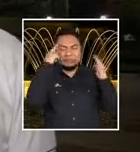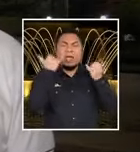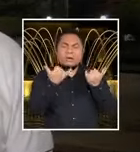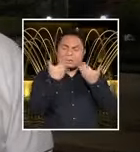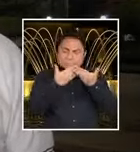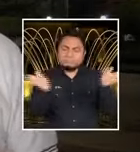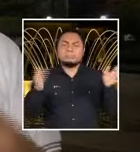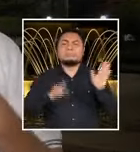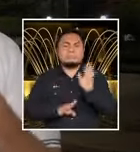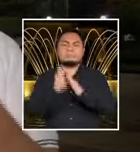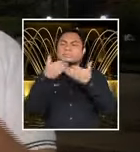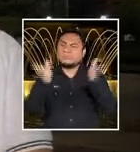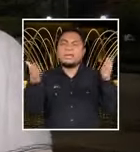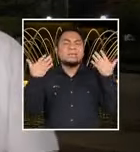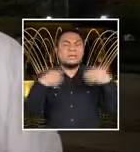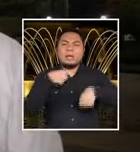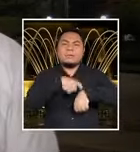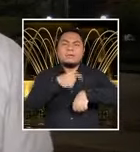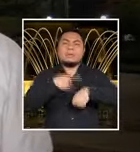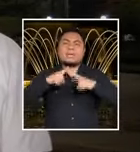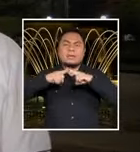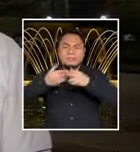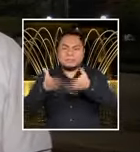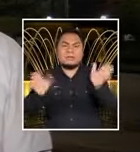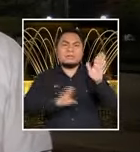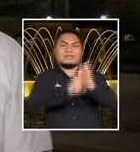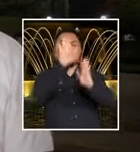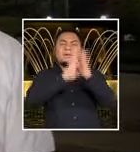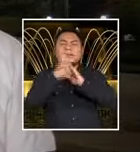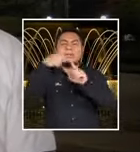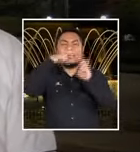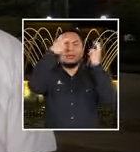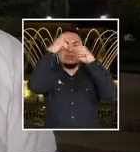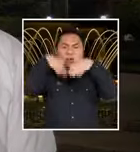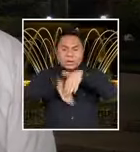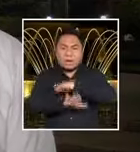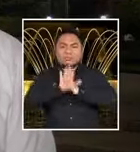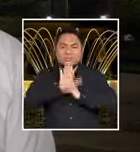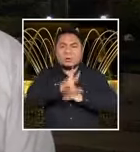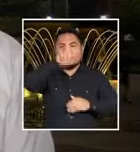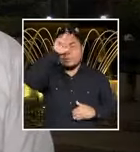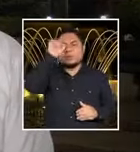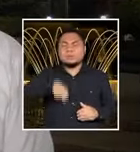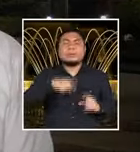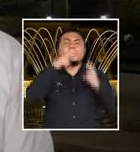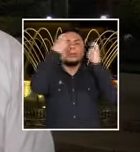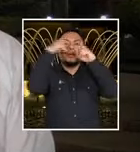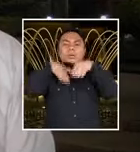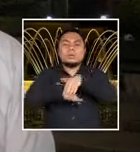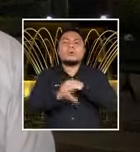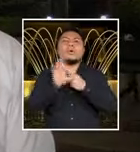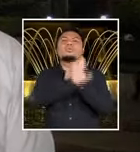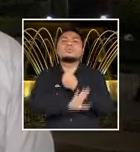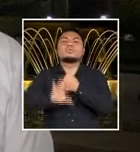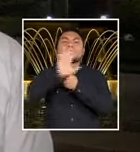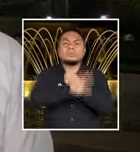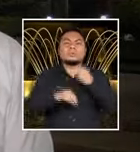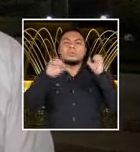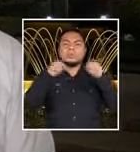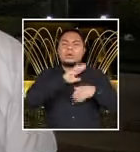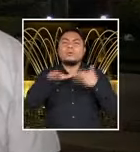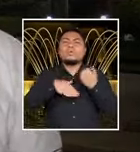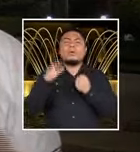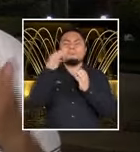salir. Es el momento de reactivar el turismo interno, pero un turismo interno seguro, con cumplimiento